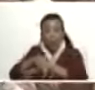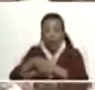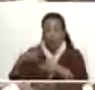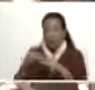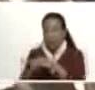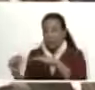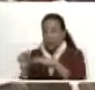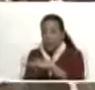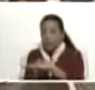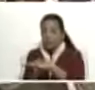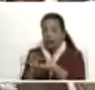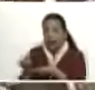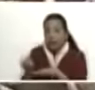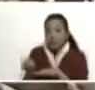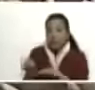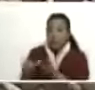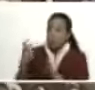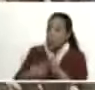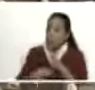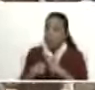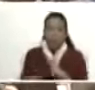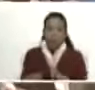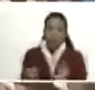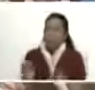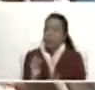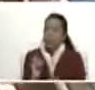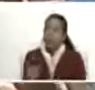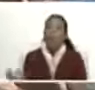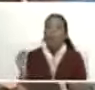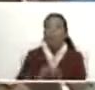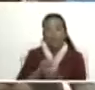Guyana Británica es nulo e írrito.